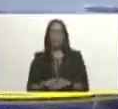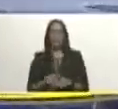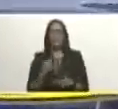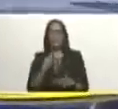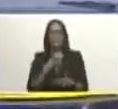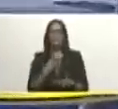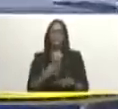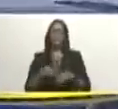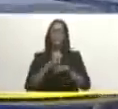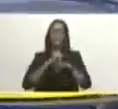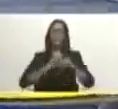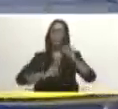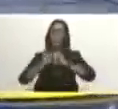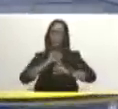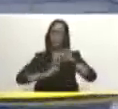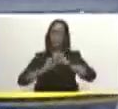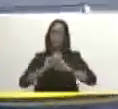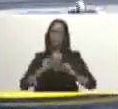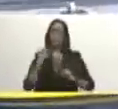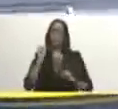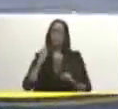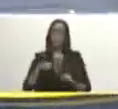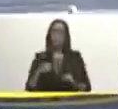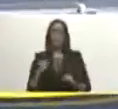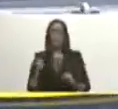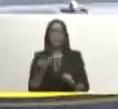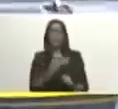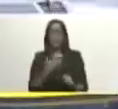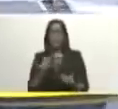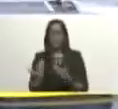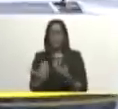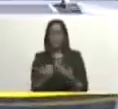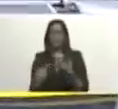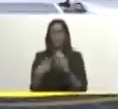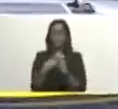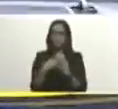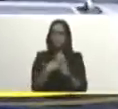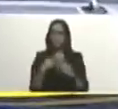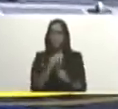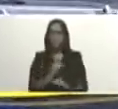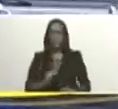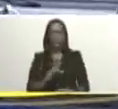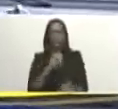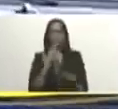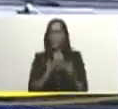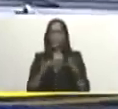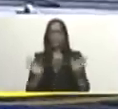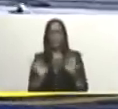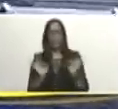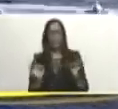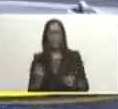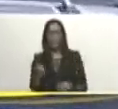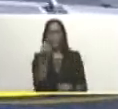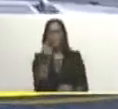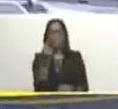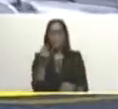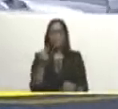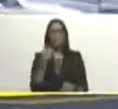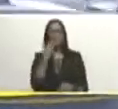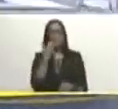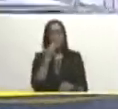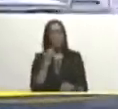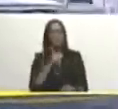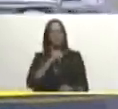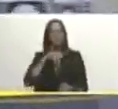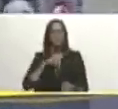la Defensa, así como también los que quieran venir a ofender a la Guardia Nacional Bolivariana, no se lo permitan a nadie, ninguna ofensa a nadie, sigamos trabajando.